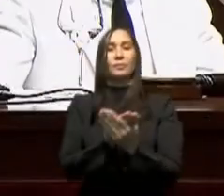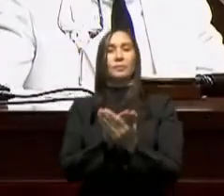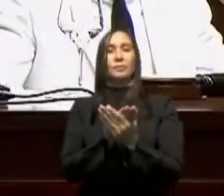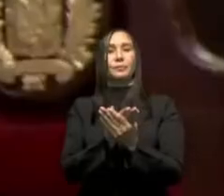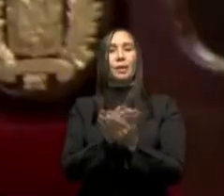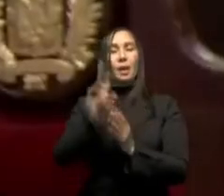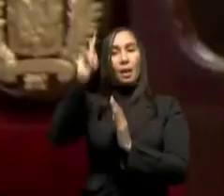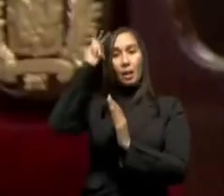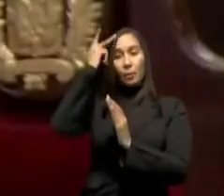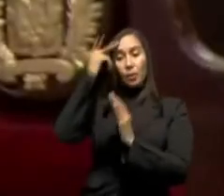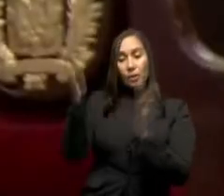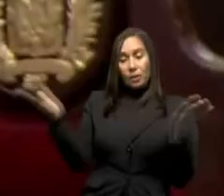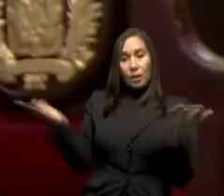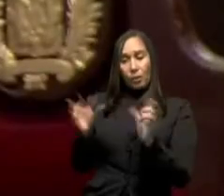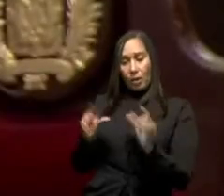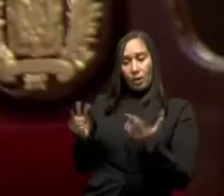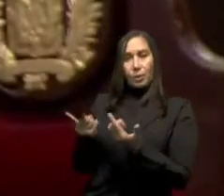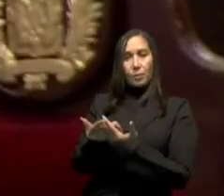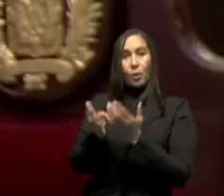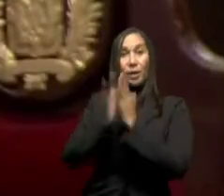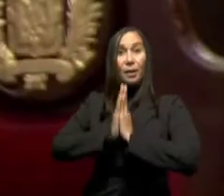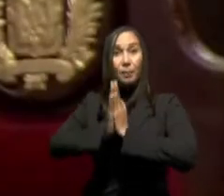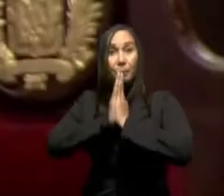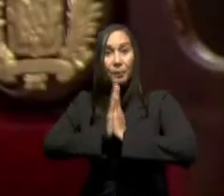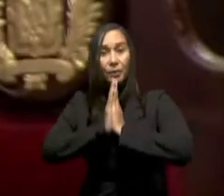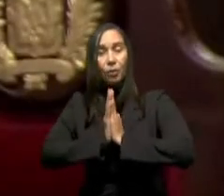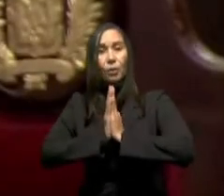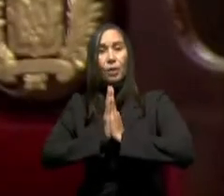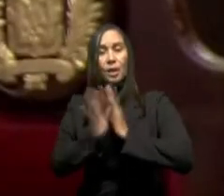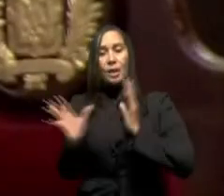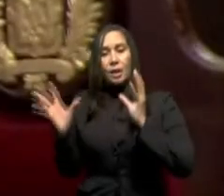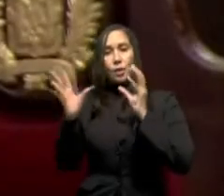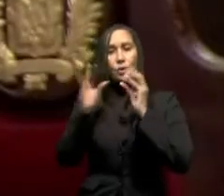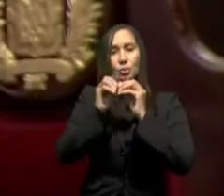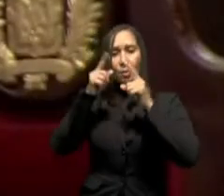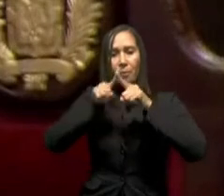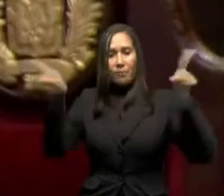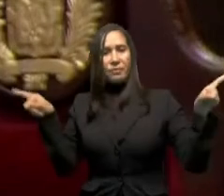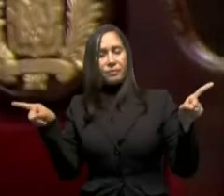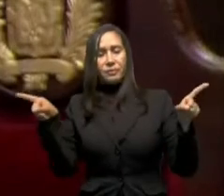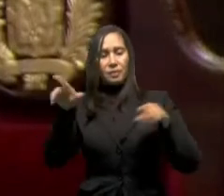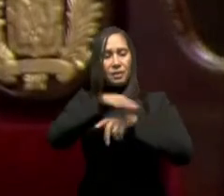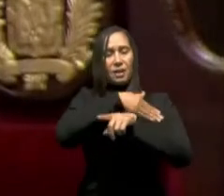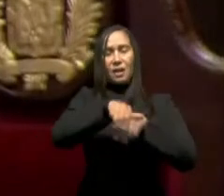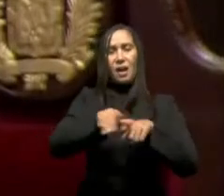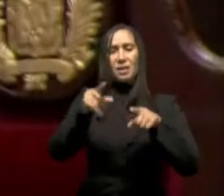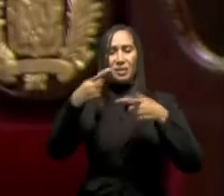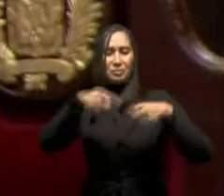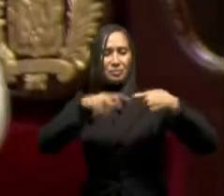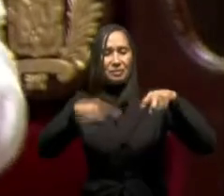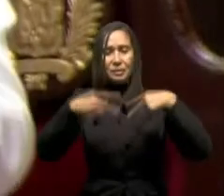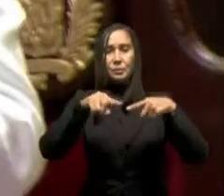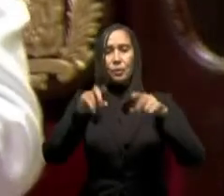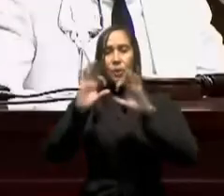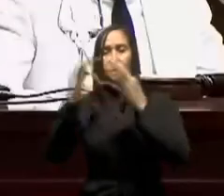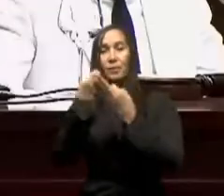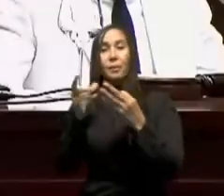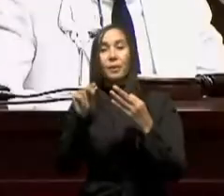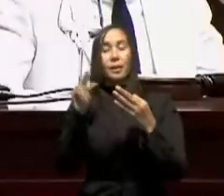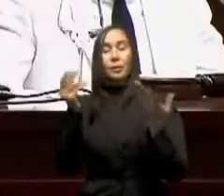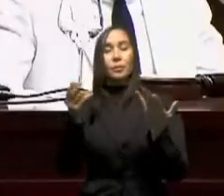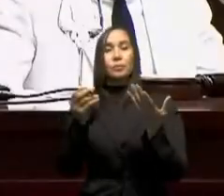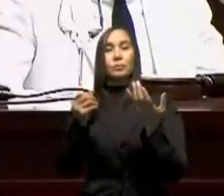clase política hoy aquí presente le pido que no sumemos más desacuerdos a la calle ni más problemas a las